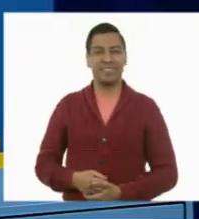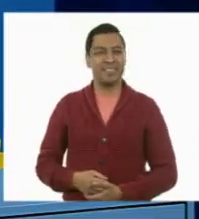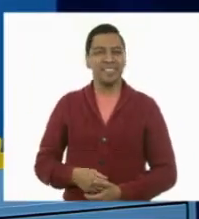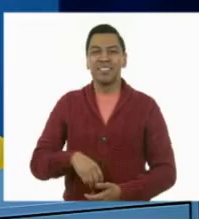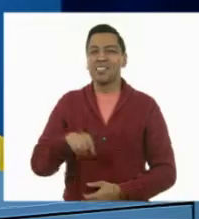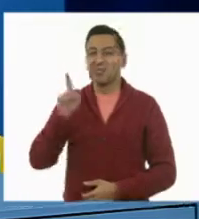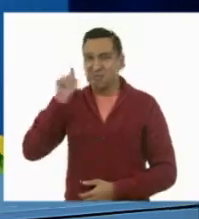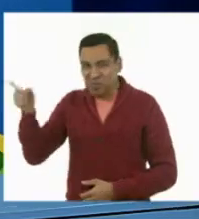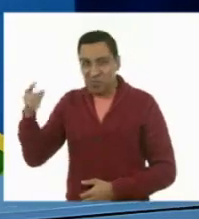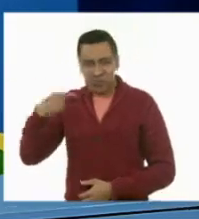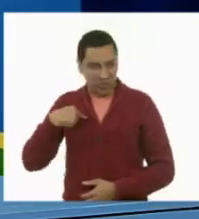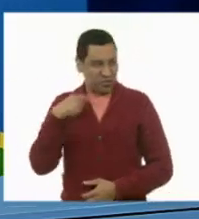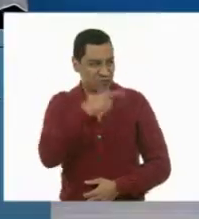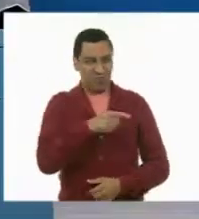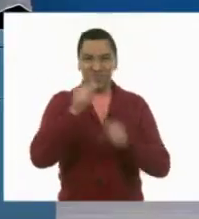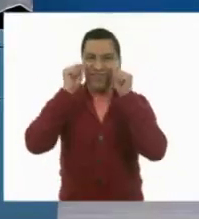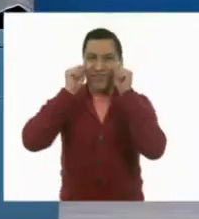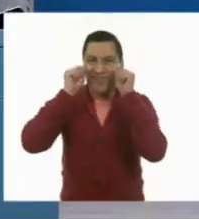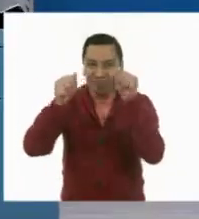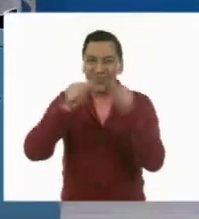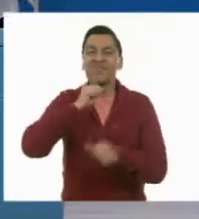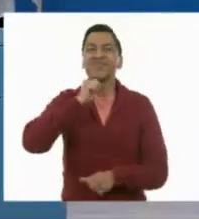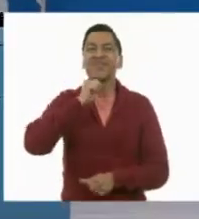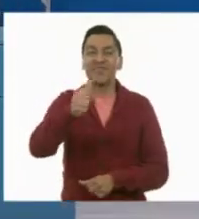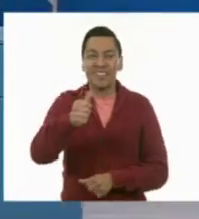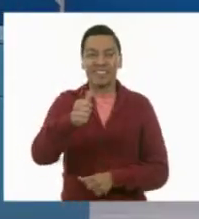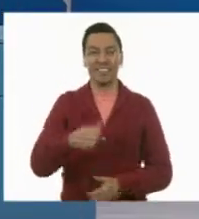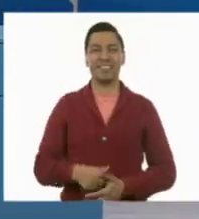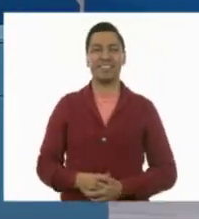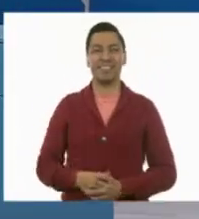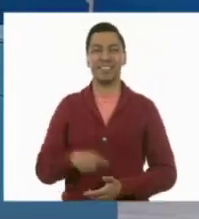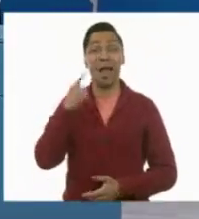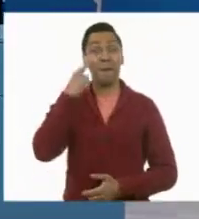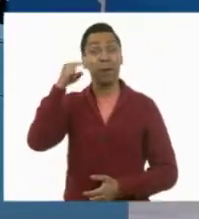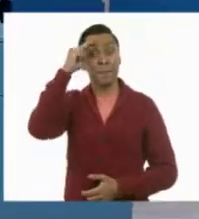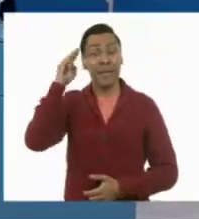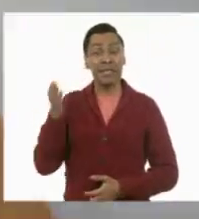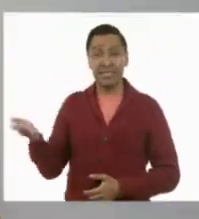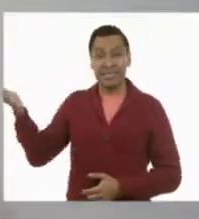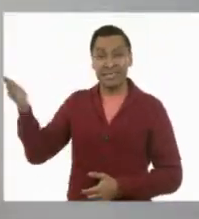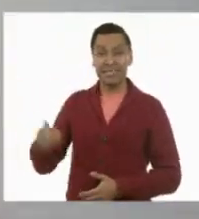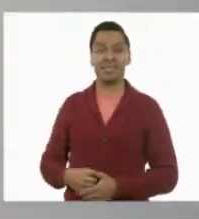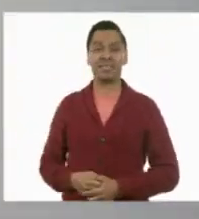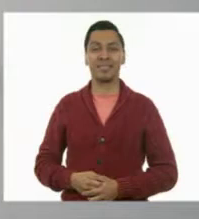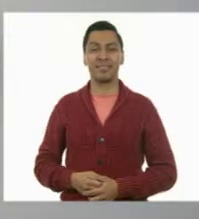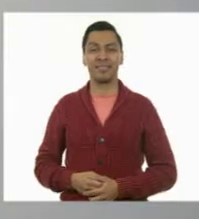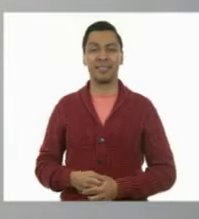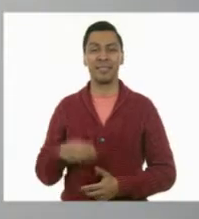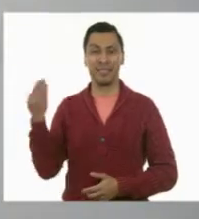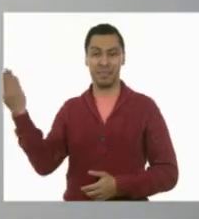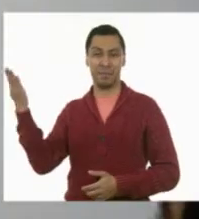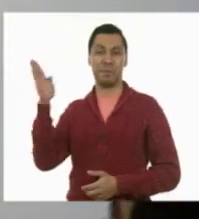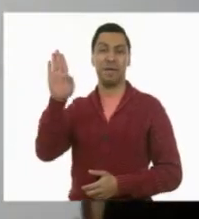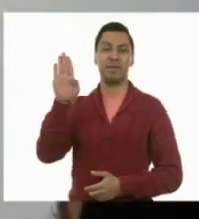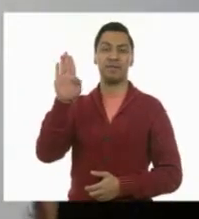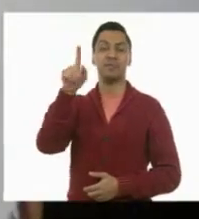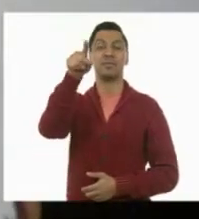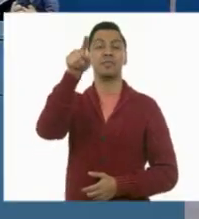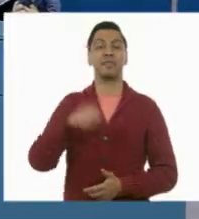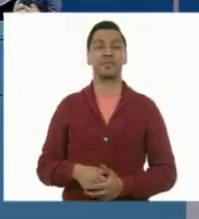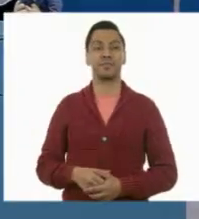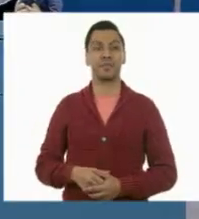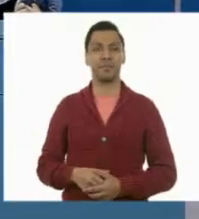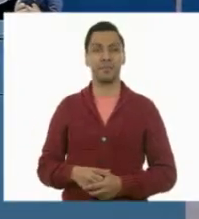poniendo atención, ¿eh? Yo sí. A ver, yo sí. María. No me volteé en la tarjetita. Sorpréndenos. A ver. Estaba aquí. Y esta